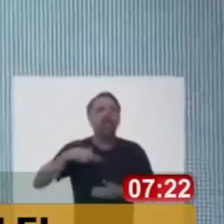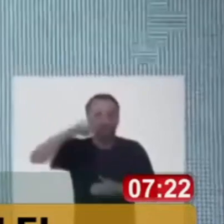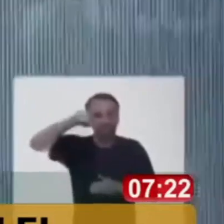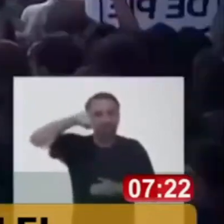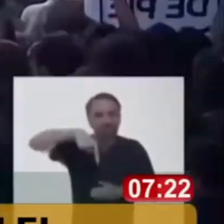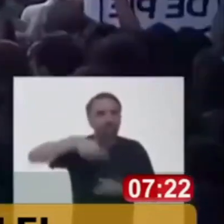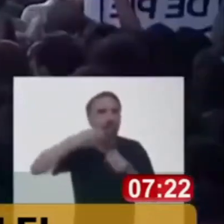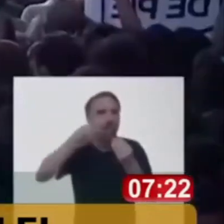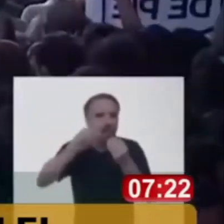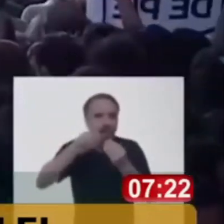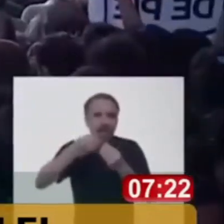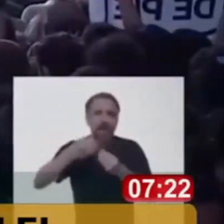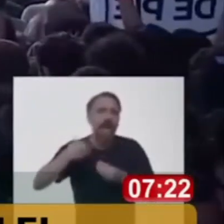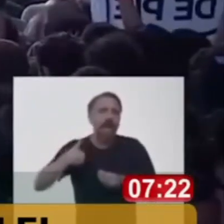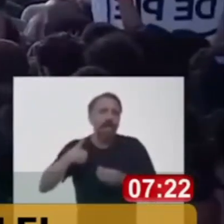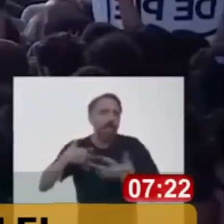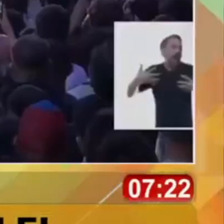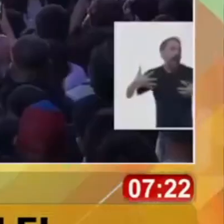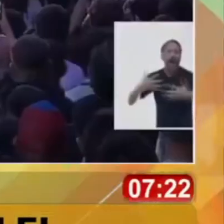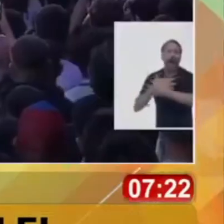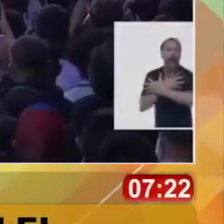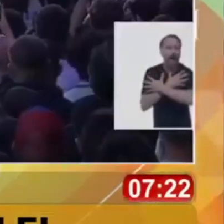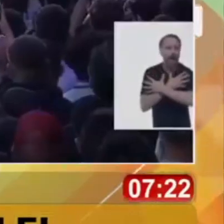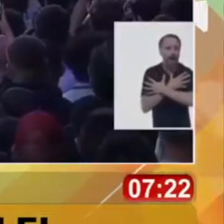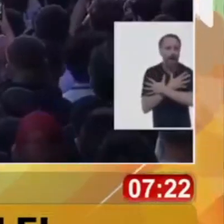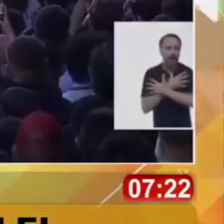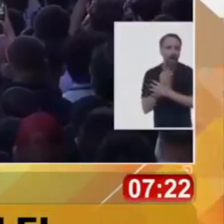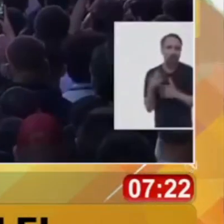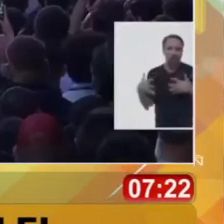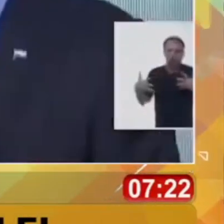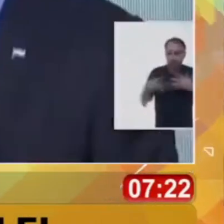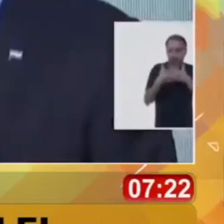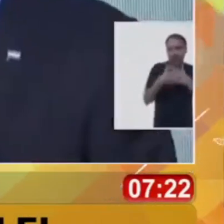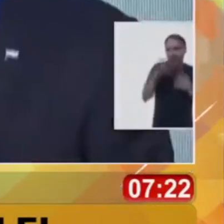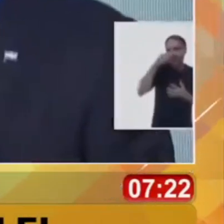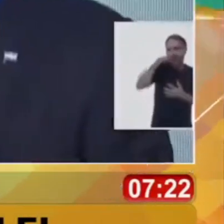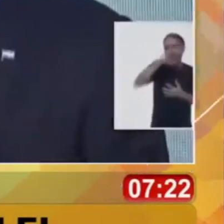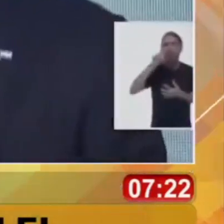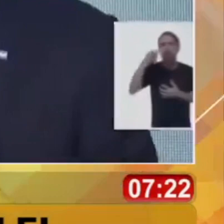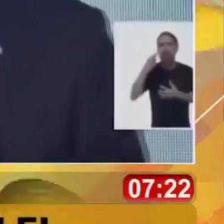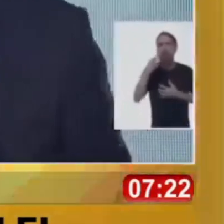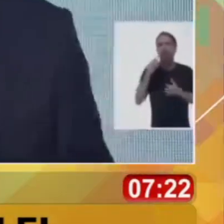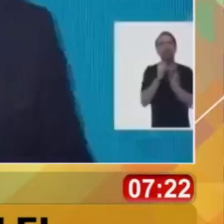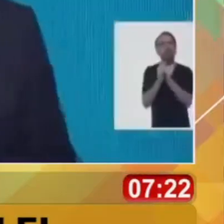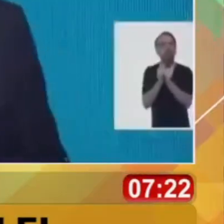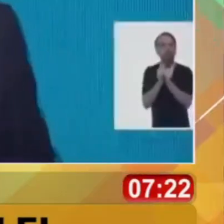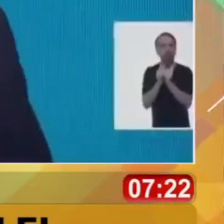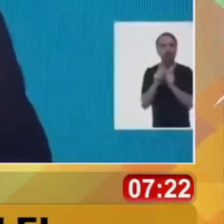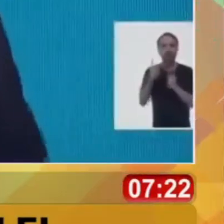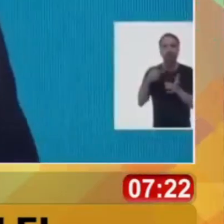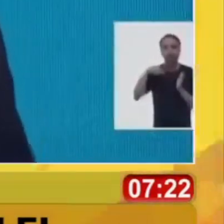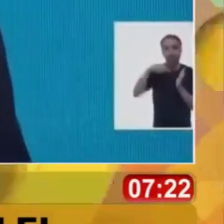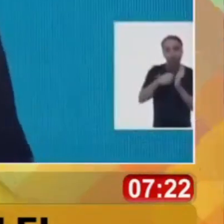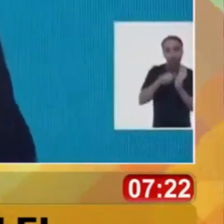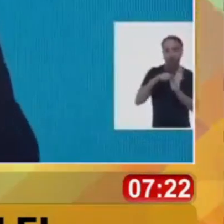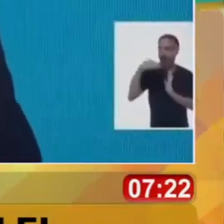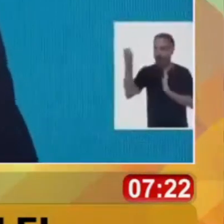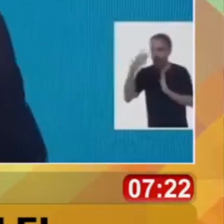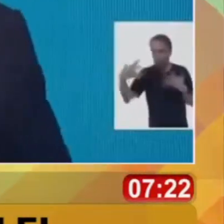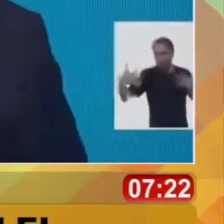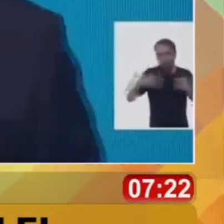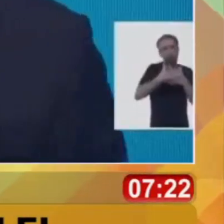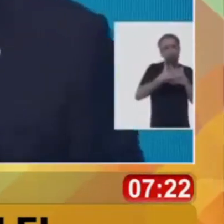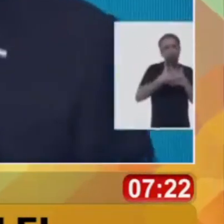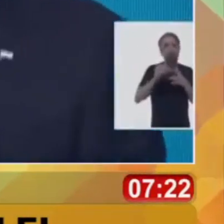oposición tiene 9 a 11 gobernaciones. ¿Te das cuenta? O sea que es un panorama totalmente distinto. Lo que durante el